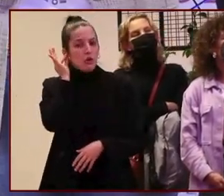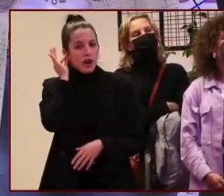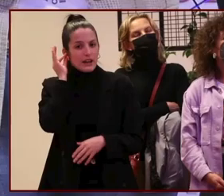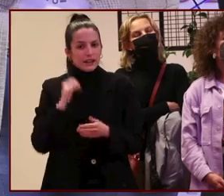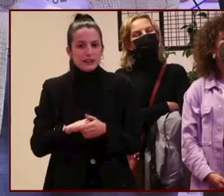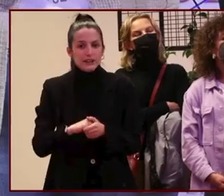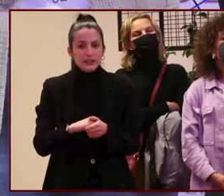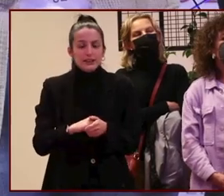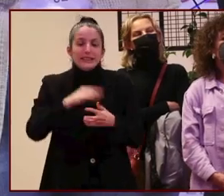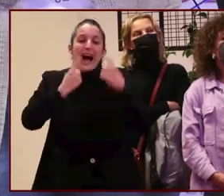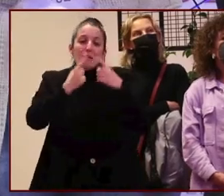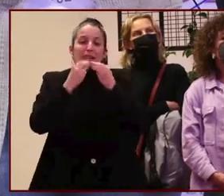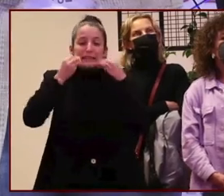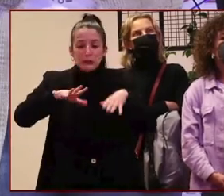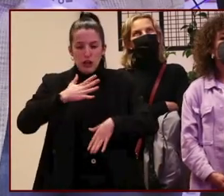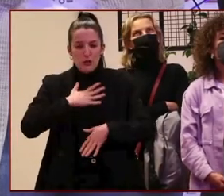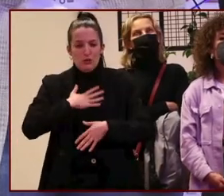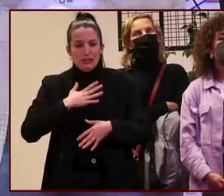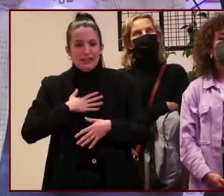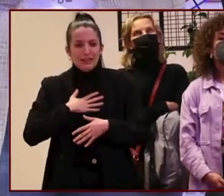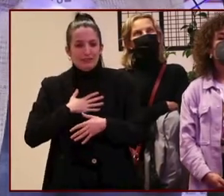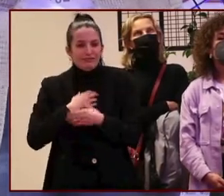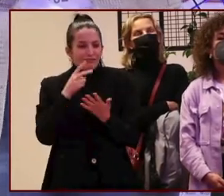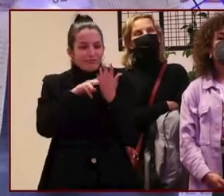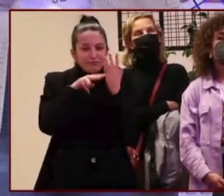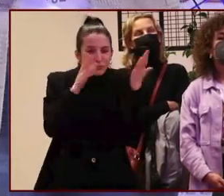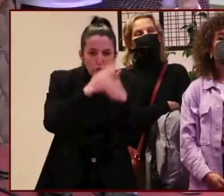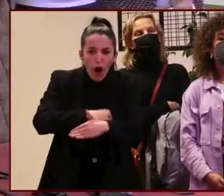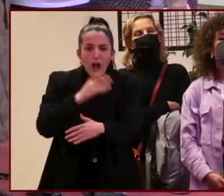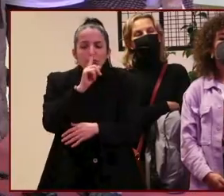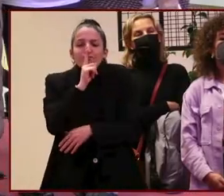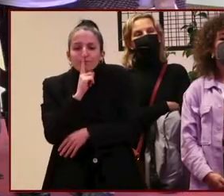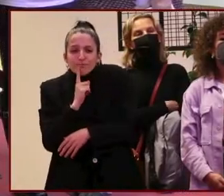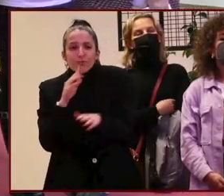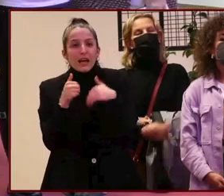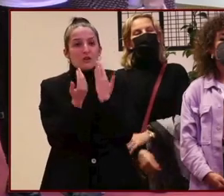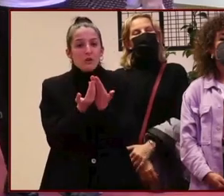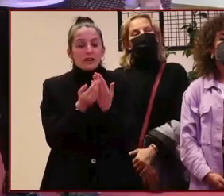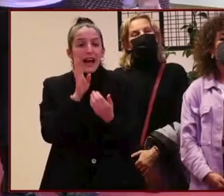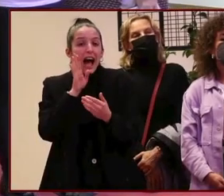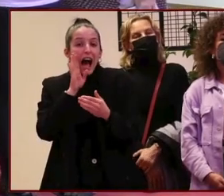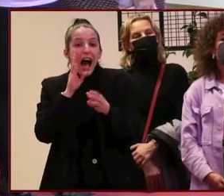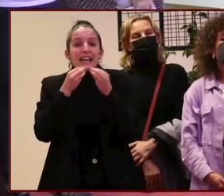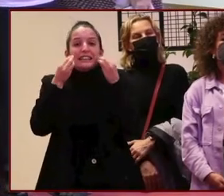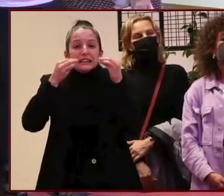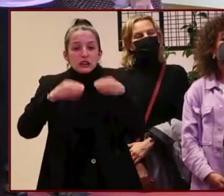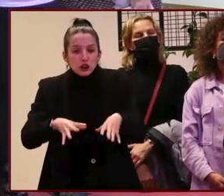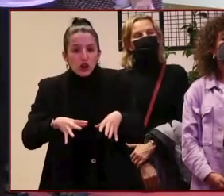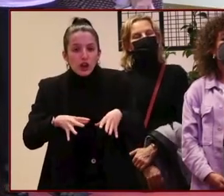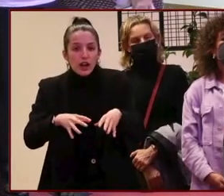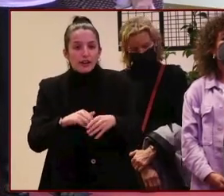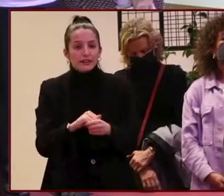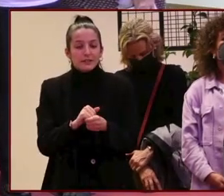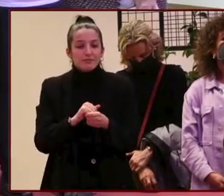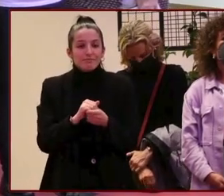silenciada invisibilizada esa historia a que no le